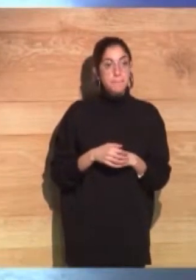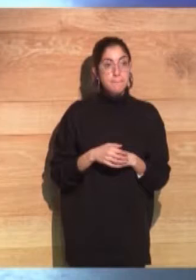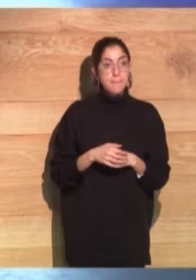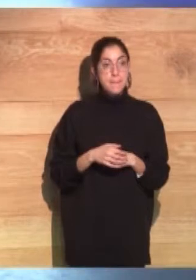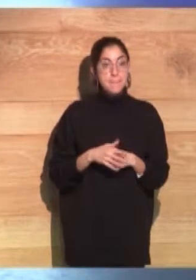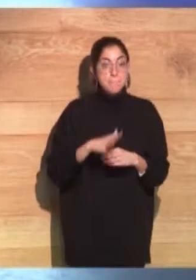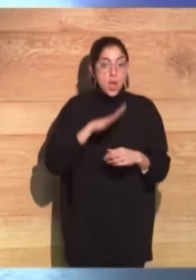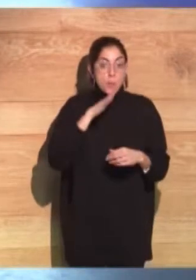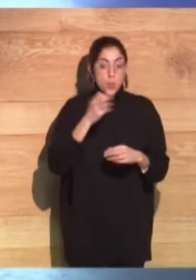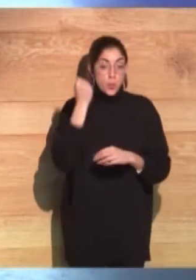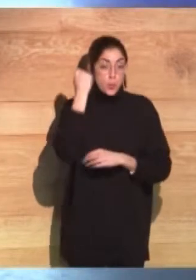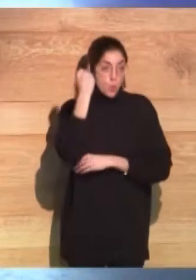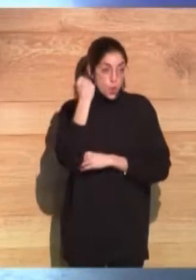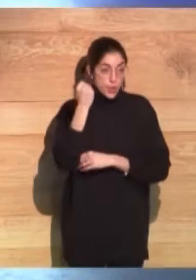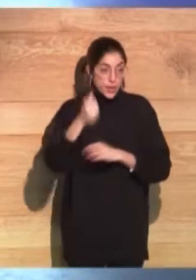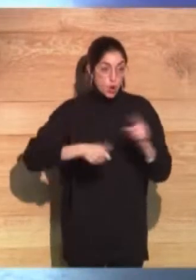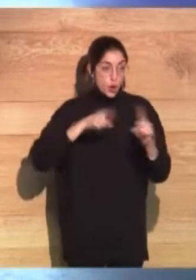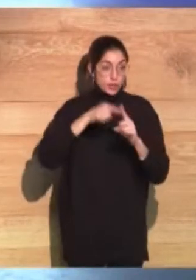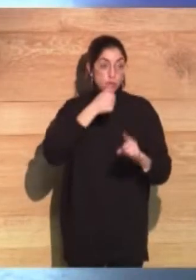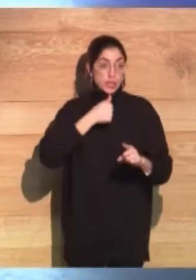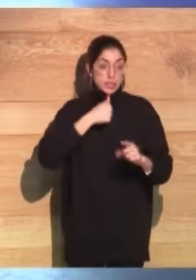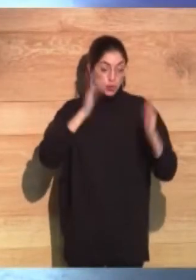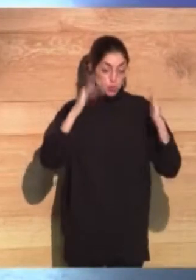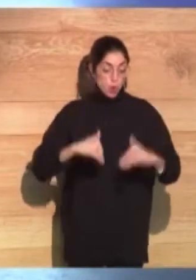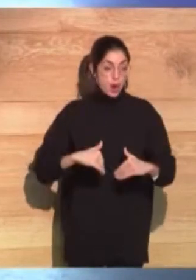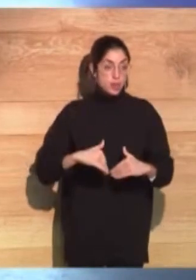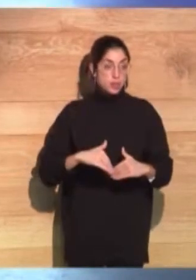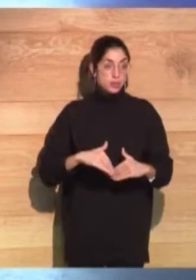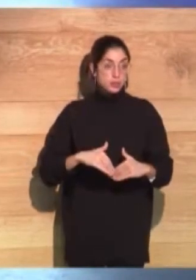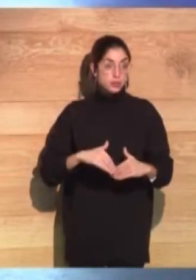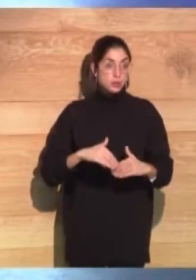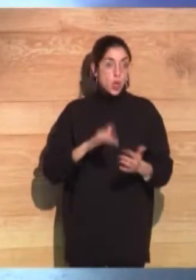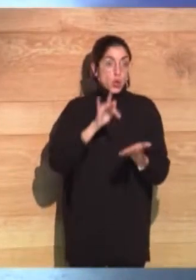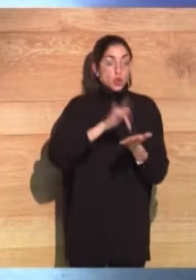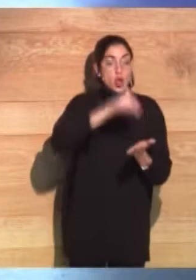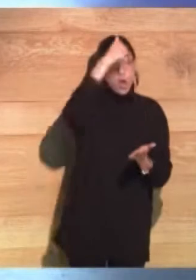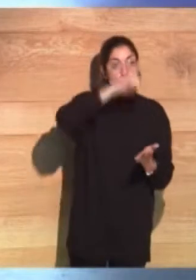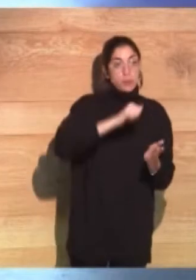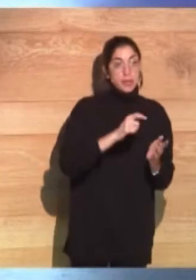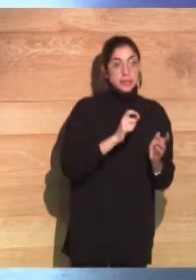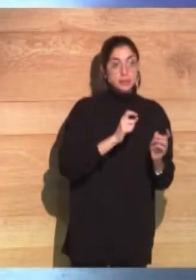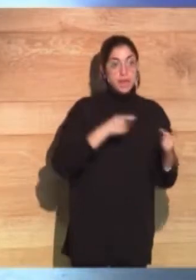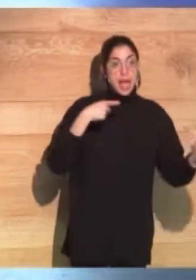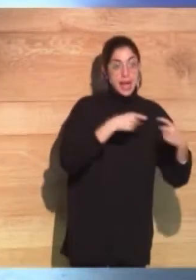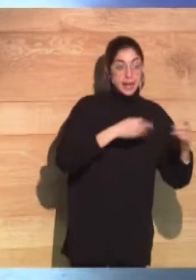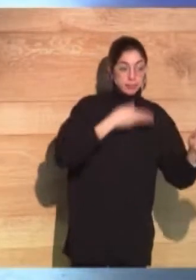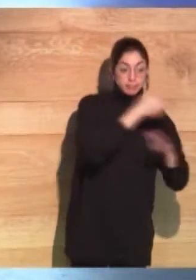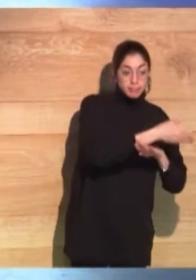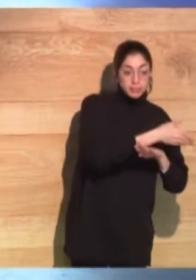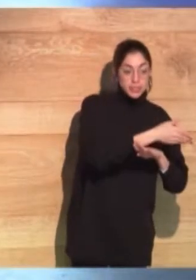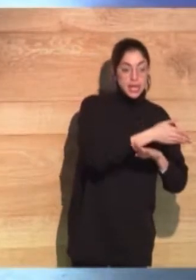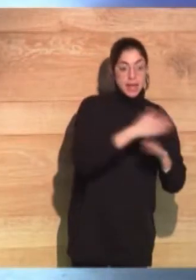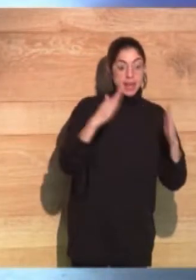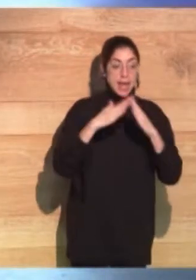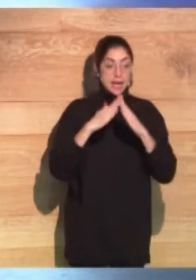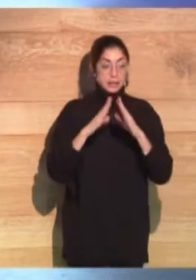ningún poder para resistir. Cuando los hombres se van a la guerra, se abandonan sus hogares y son las mujeres